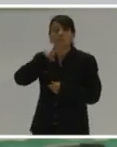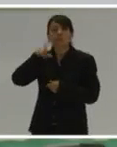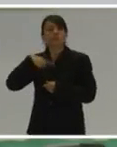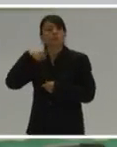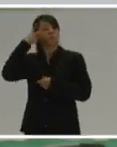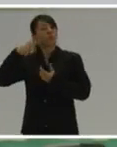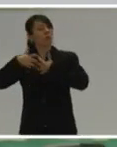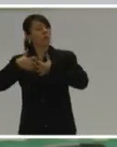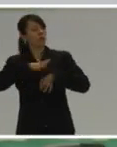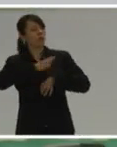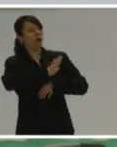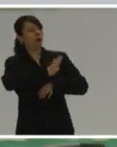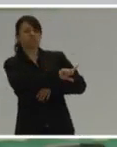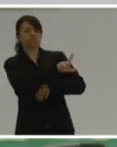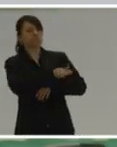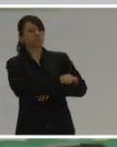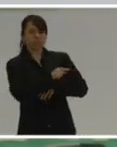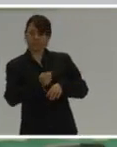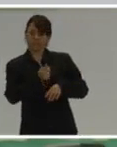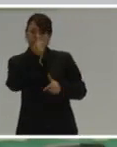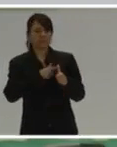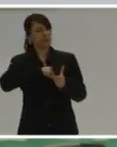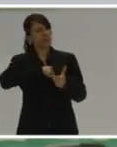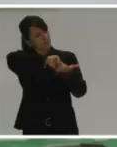que firmemos el convenio.